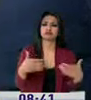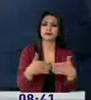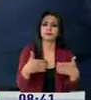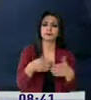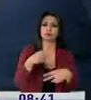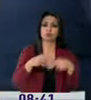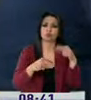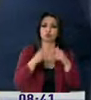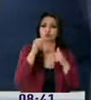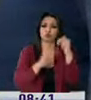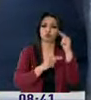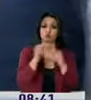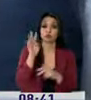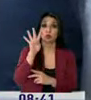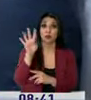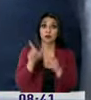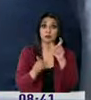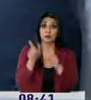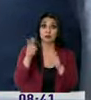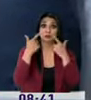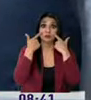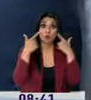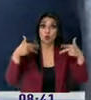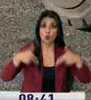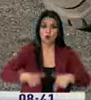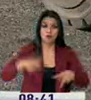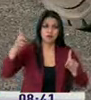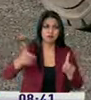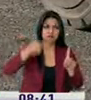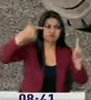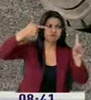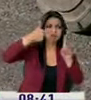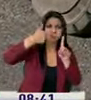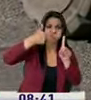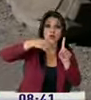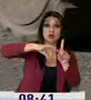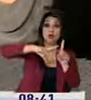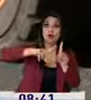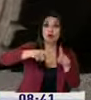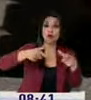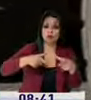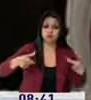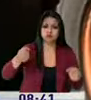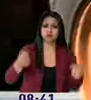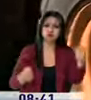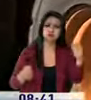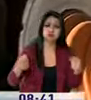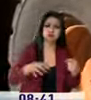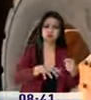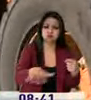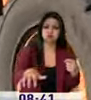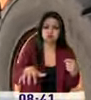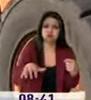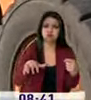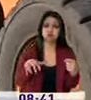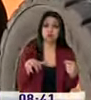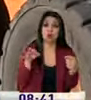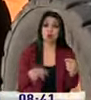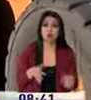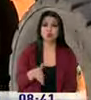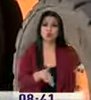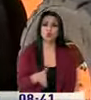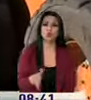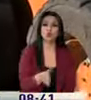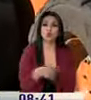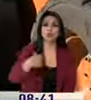construcción. Cuatro sujetos sometieron al guardia de seguridad y procedieron a llevarse una máquina retroexcavadora. Cuando circulaban por el sector